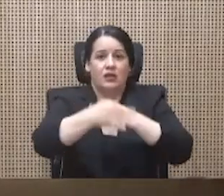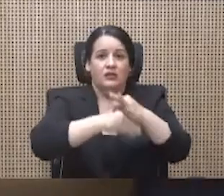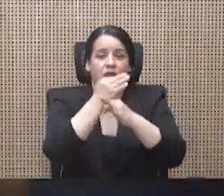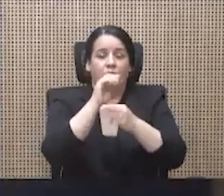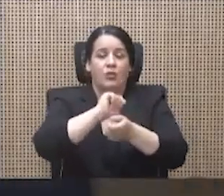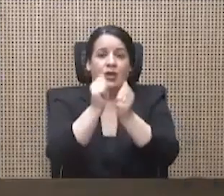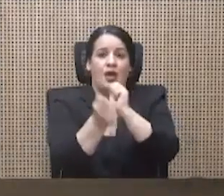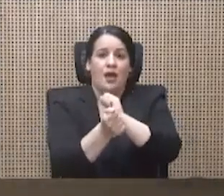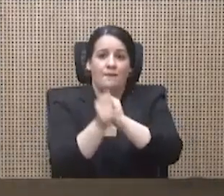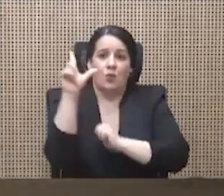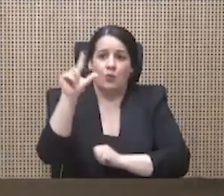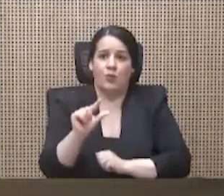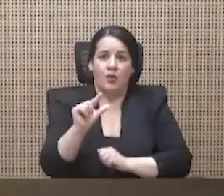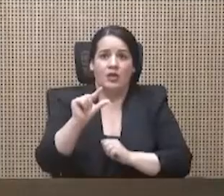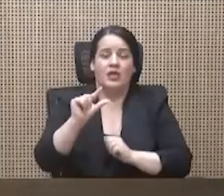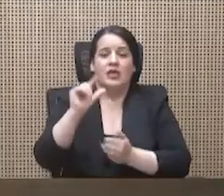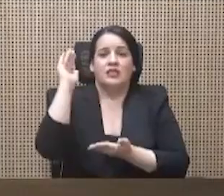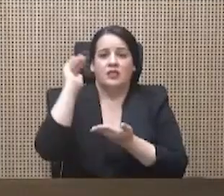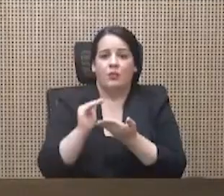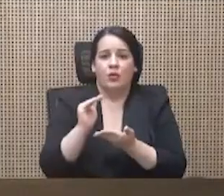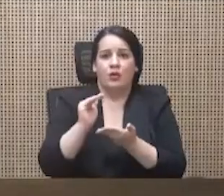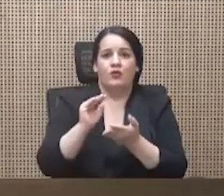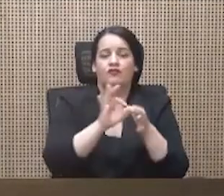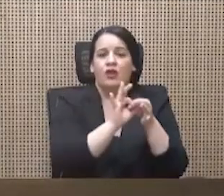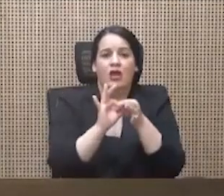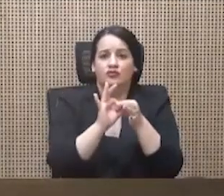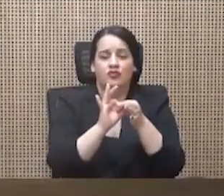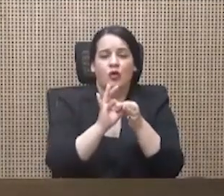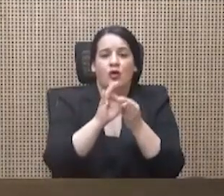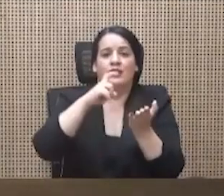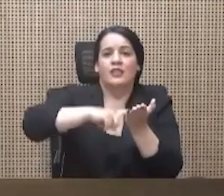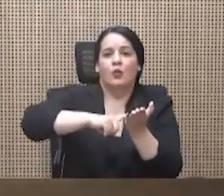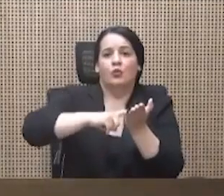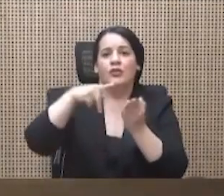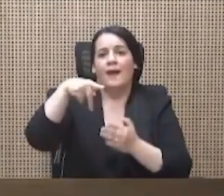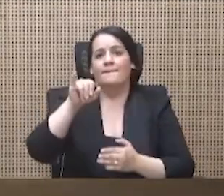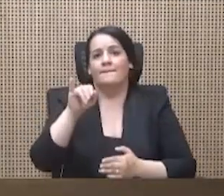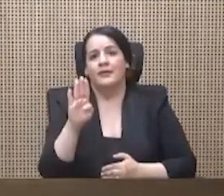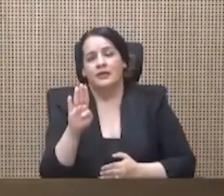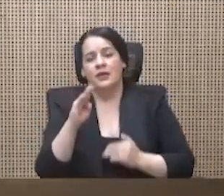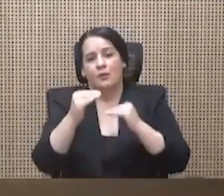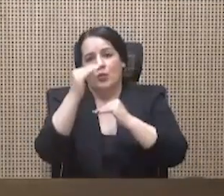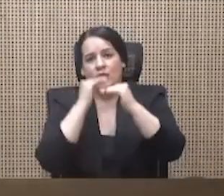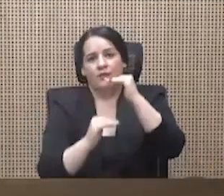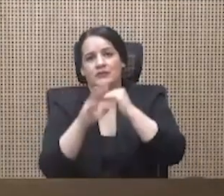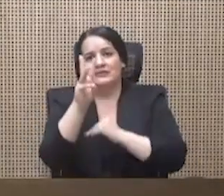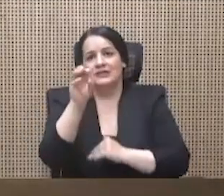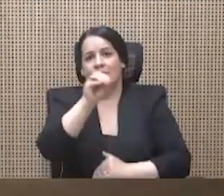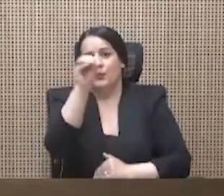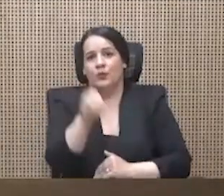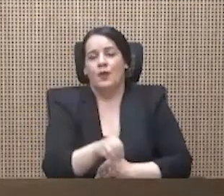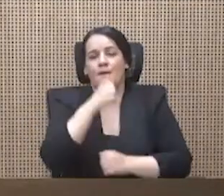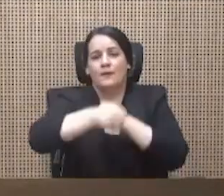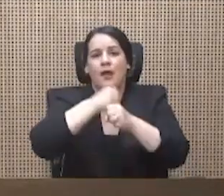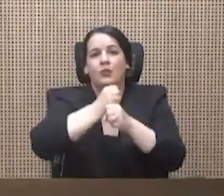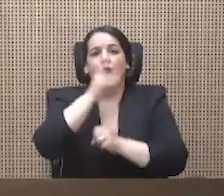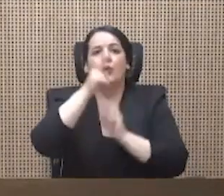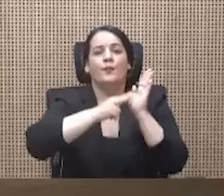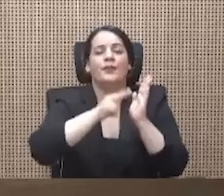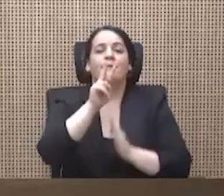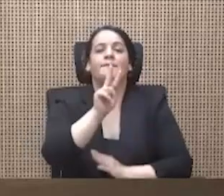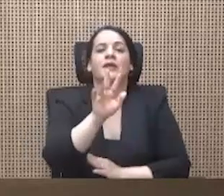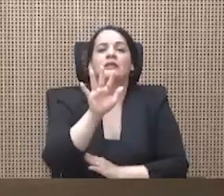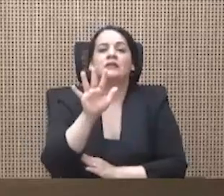la relación de deuda-PIB por debajo del 60% para el año 2025, tal y como lo